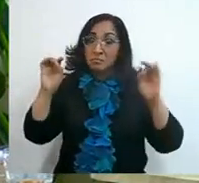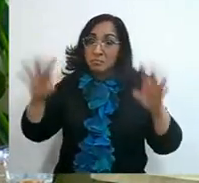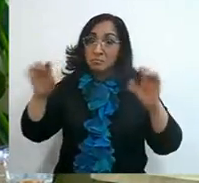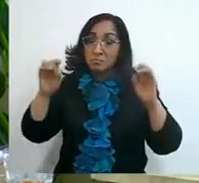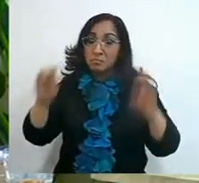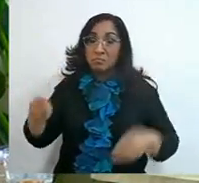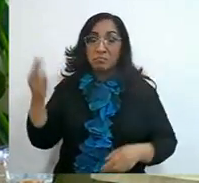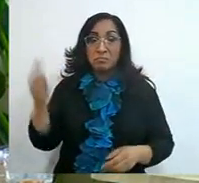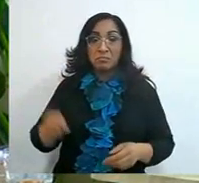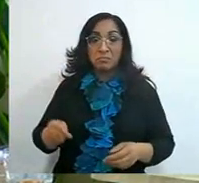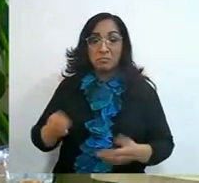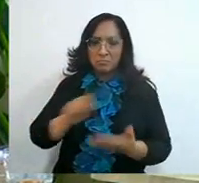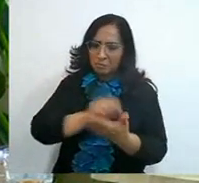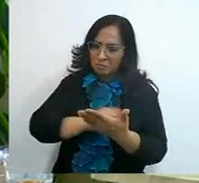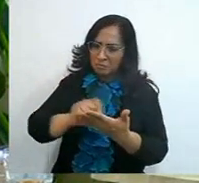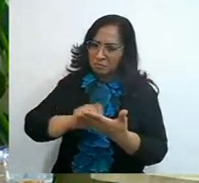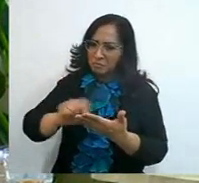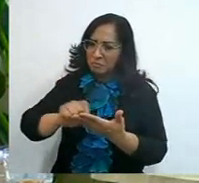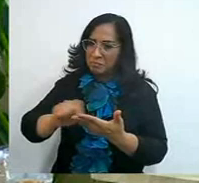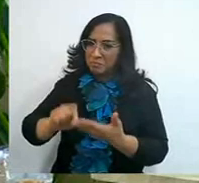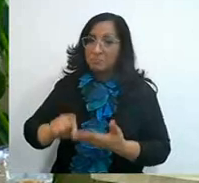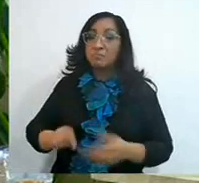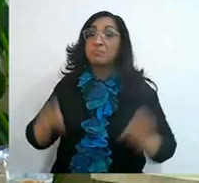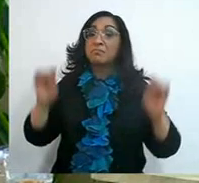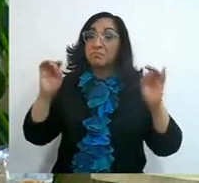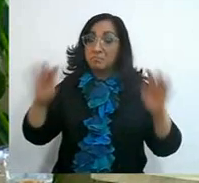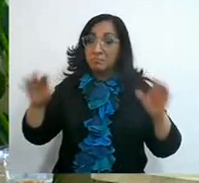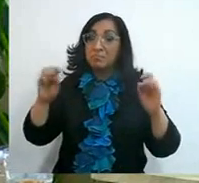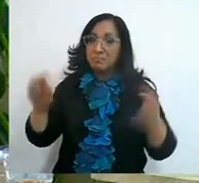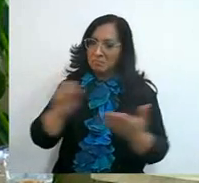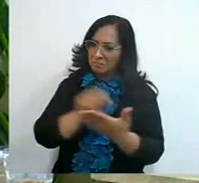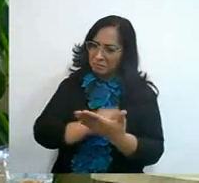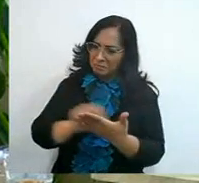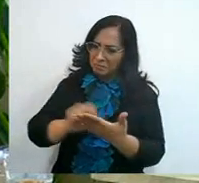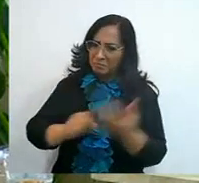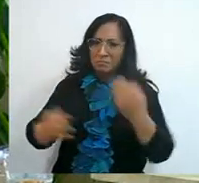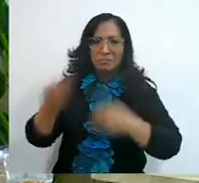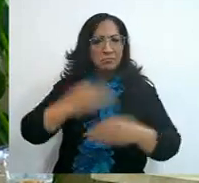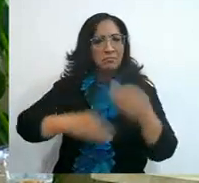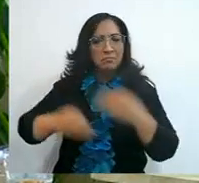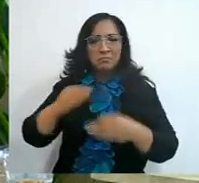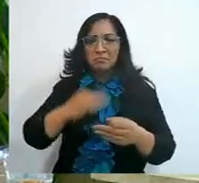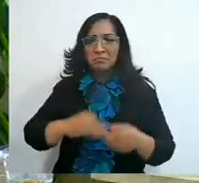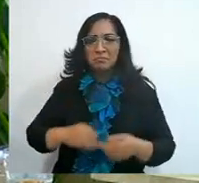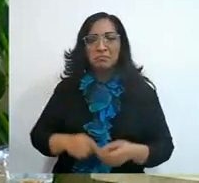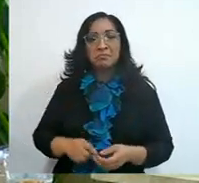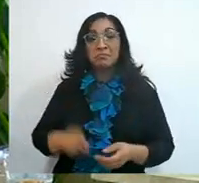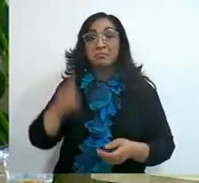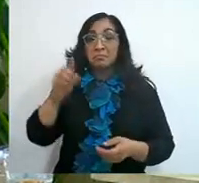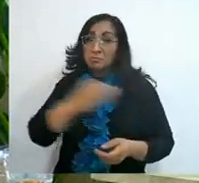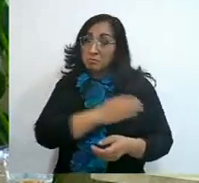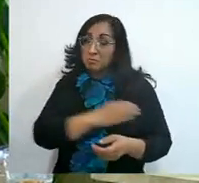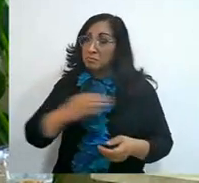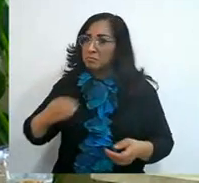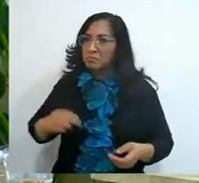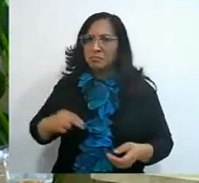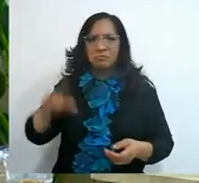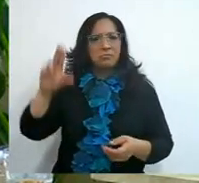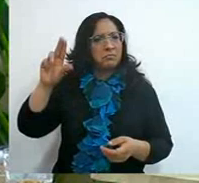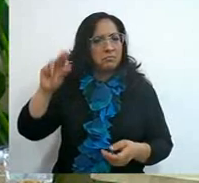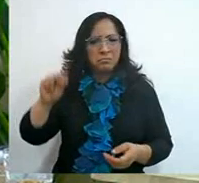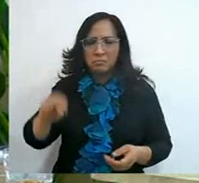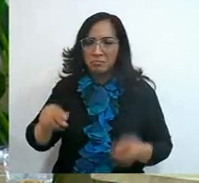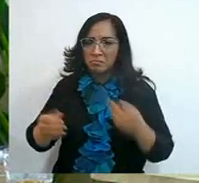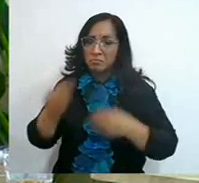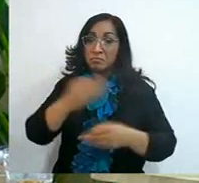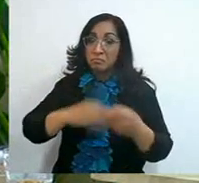escribano. Y ese ángel escribe todo. creyente y no creyente, todo.